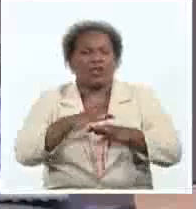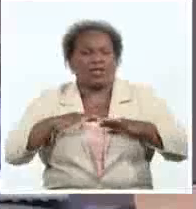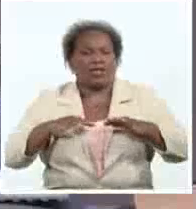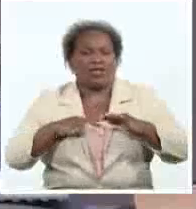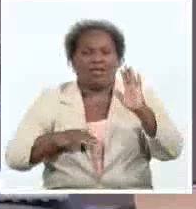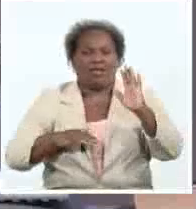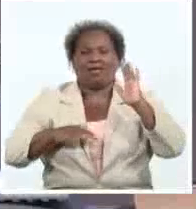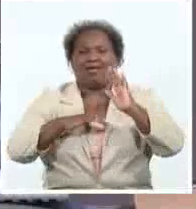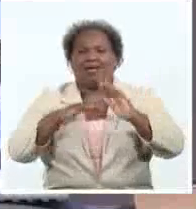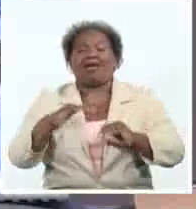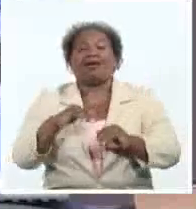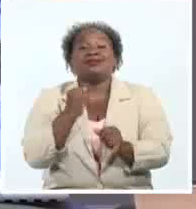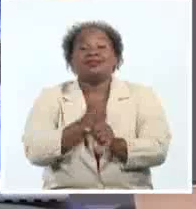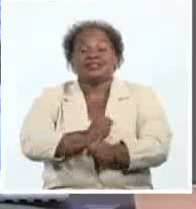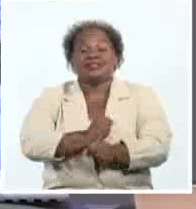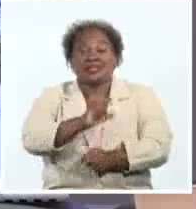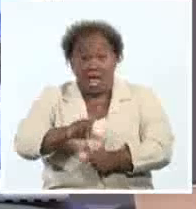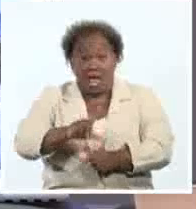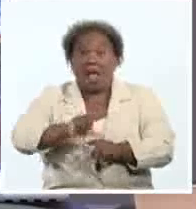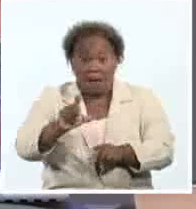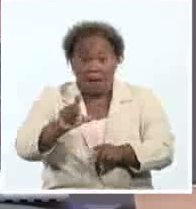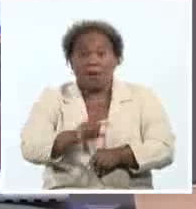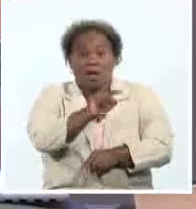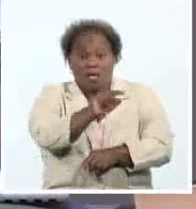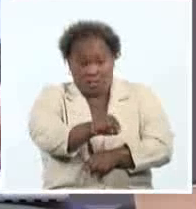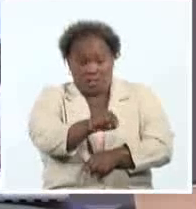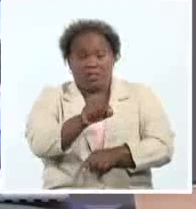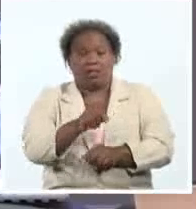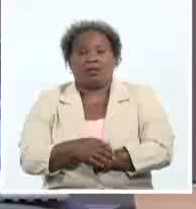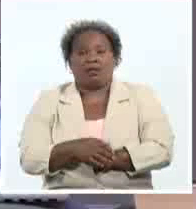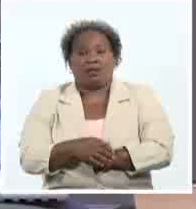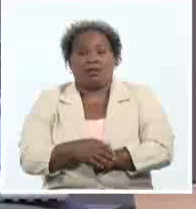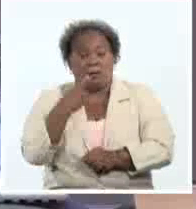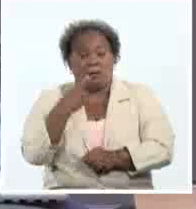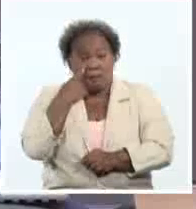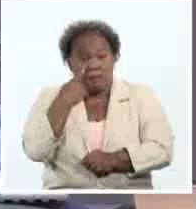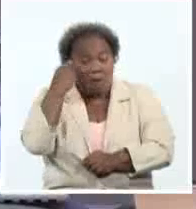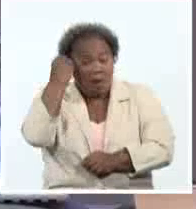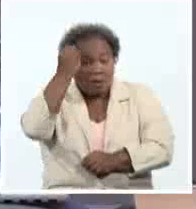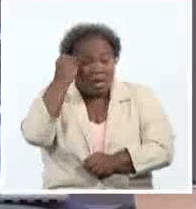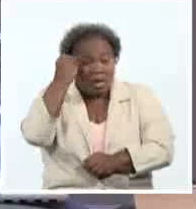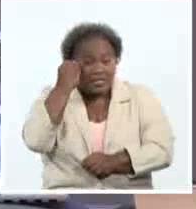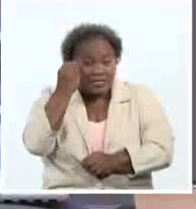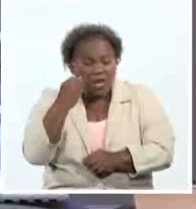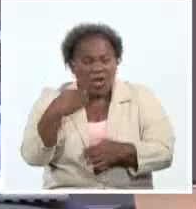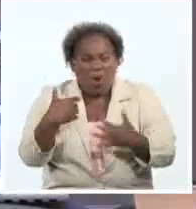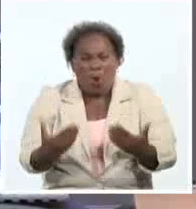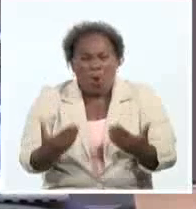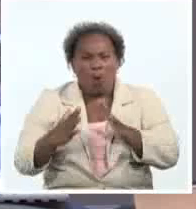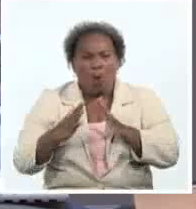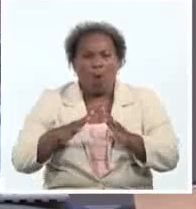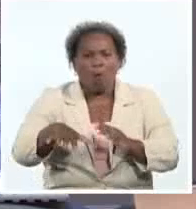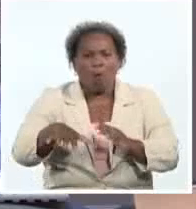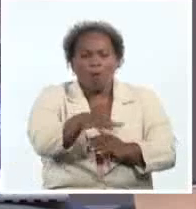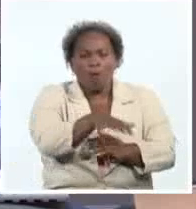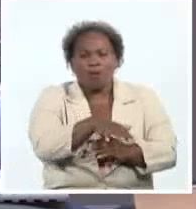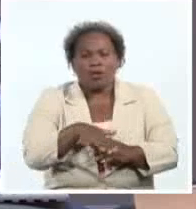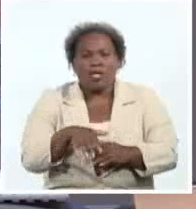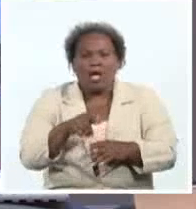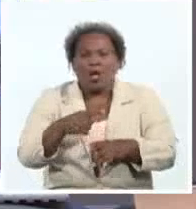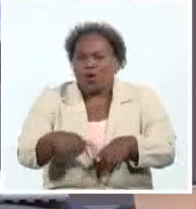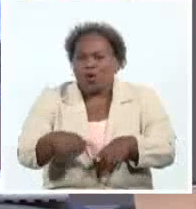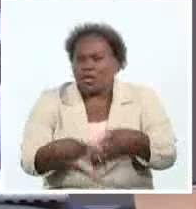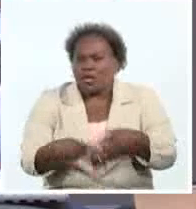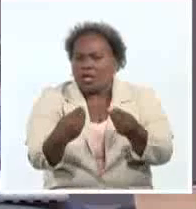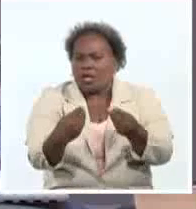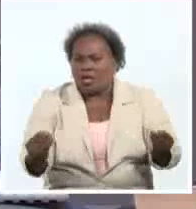tenemos trabajadores sociales. Entonces lo que vamos a revisar en qué estado está en cada comunidad, estas cosas. Y